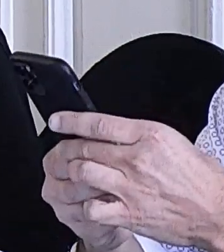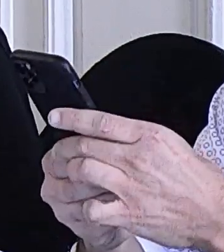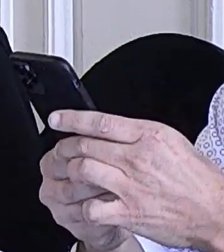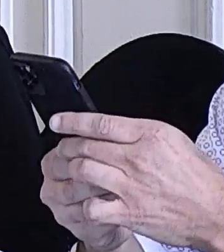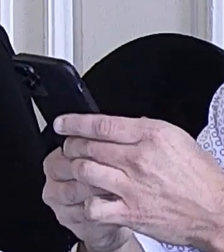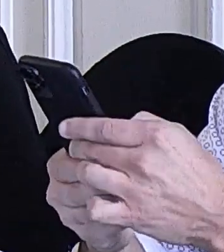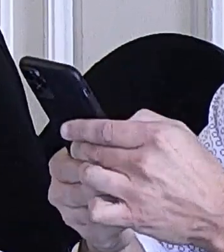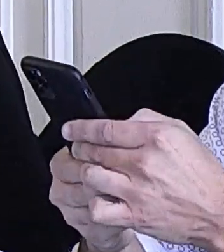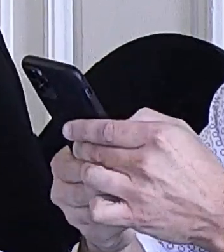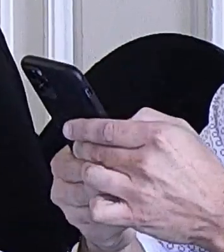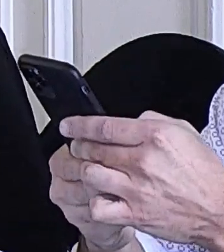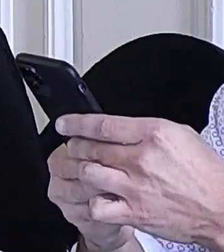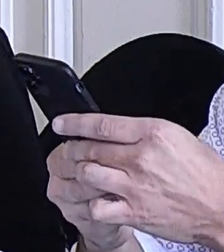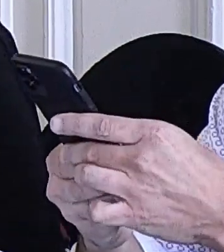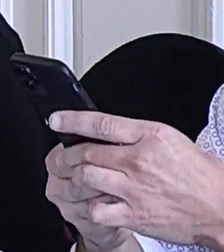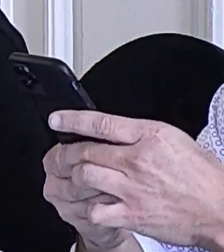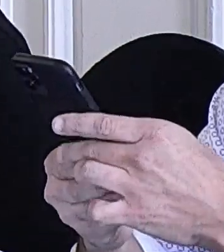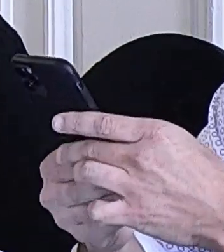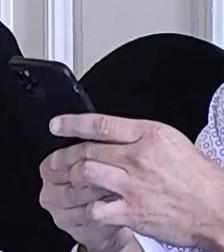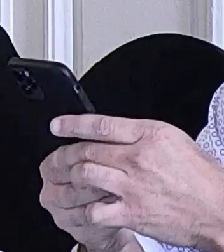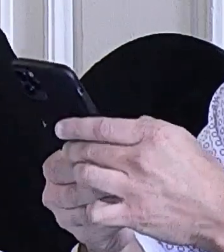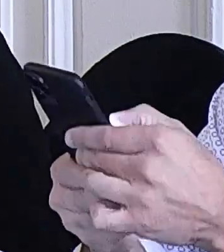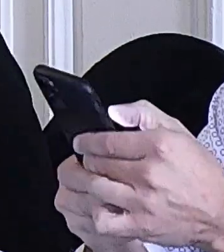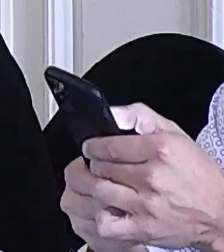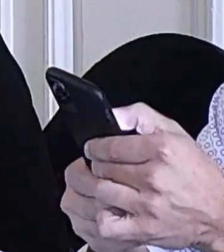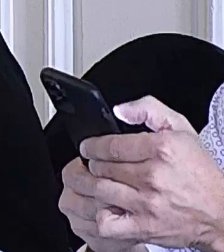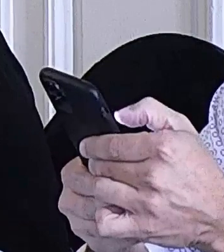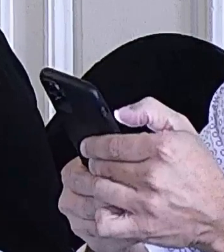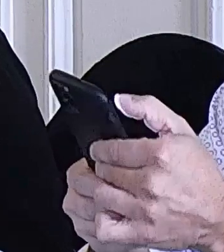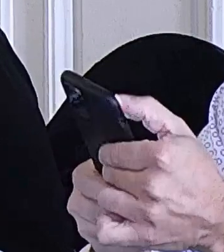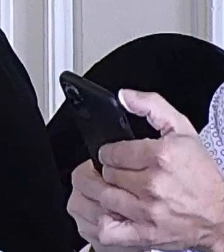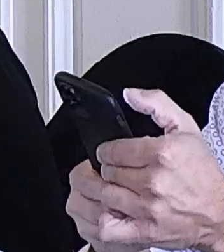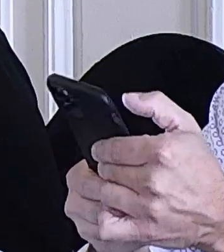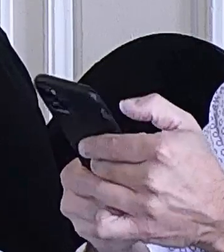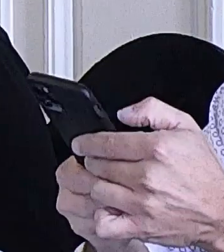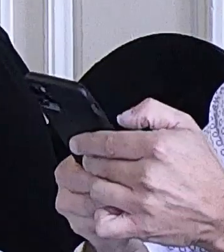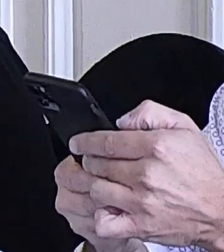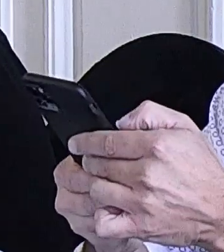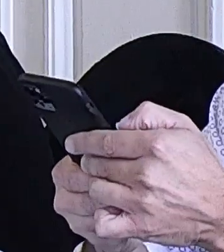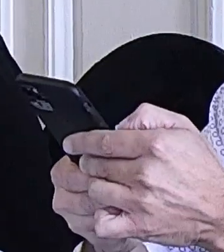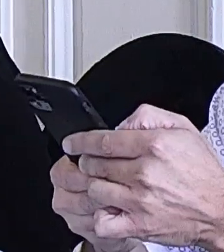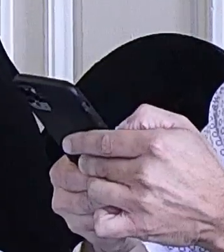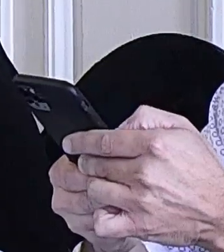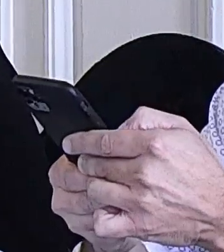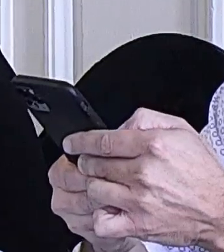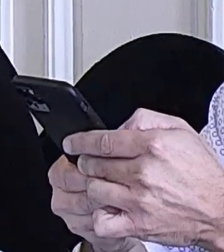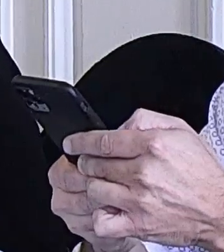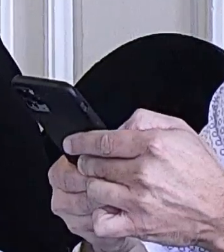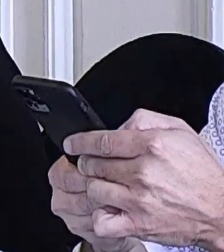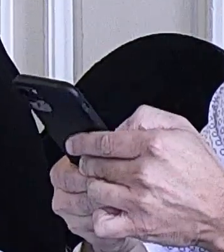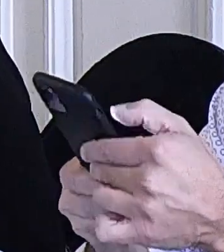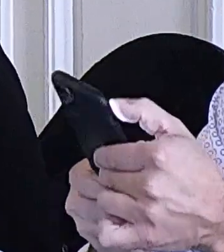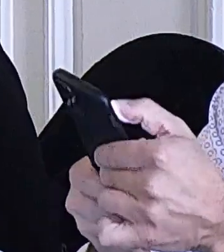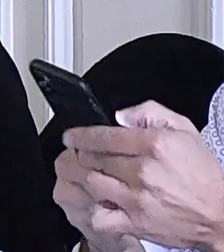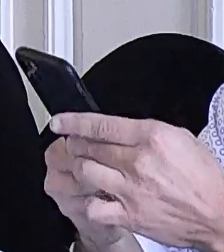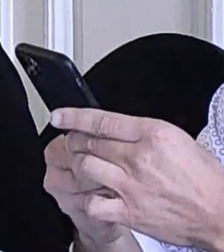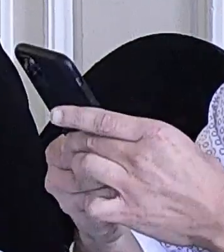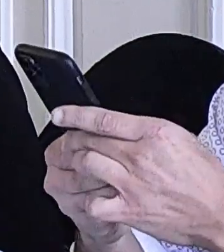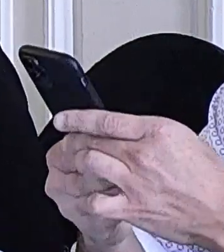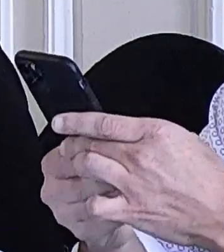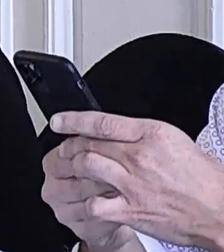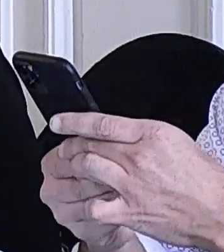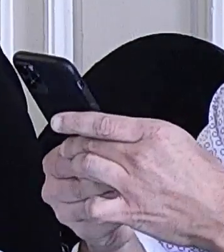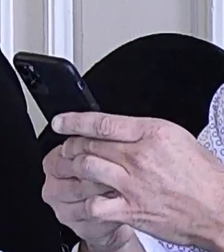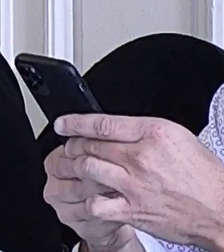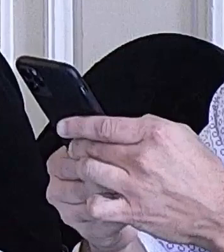que abrirán paso a los procesos que irán desmontando hegemonías, universabilidades, verdades dadas y